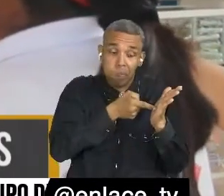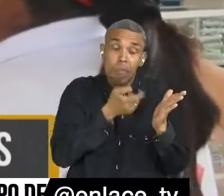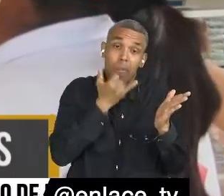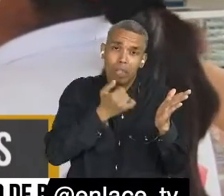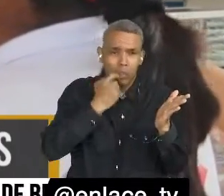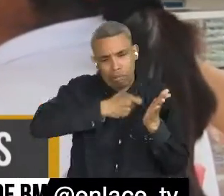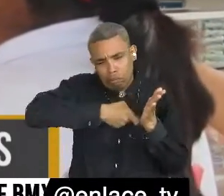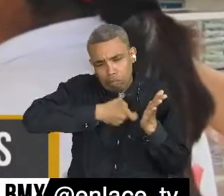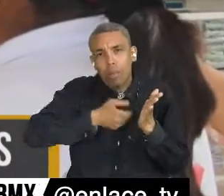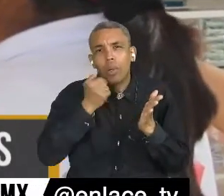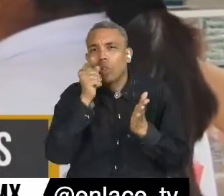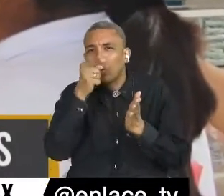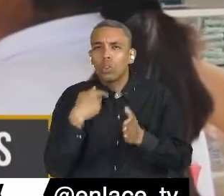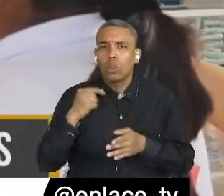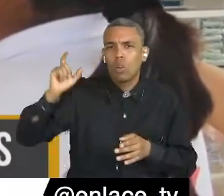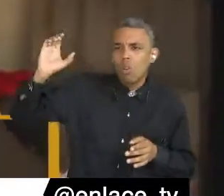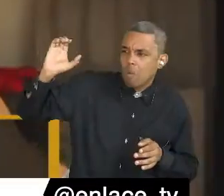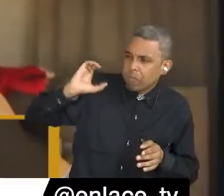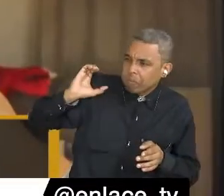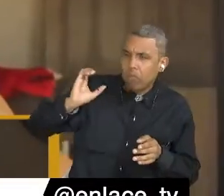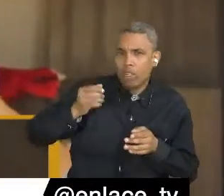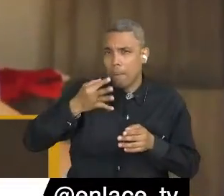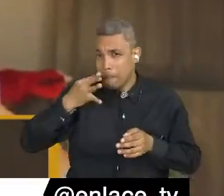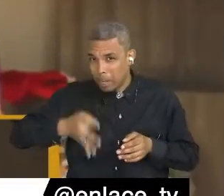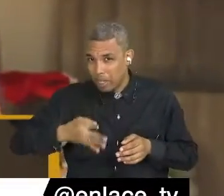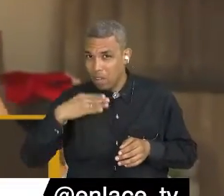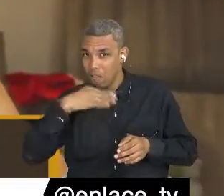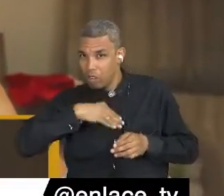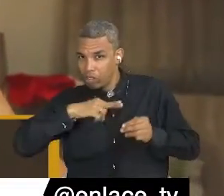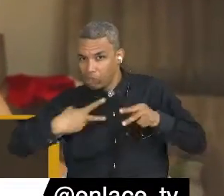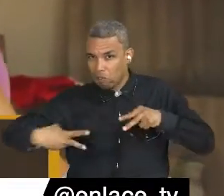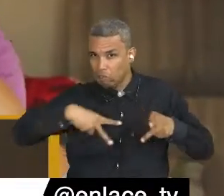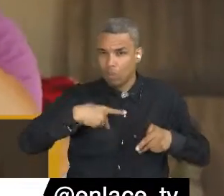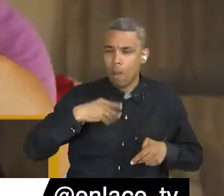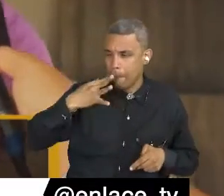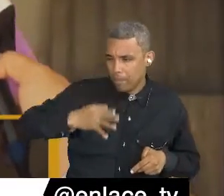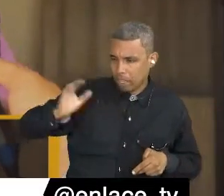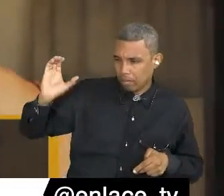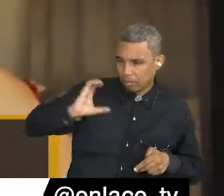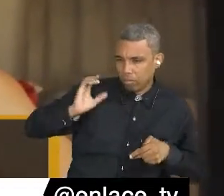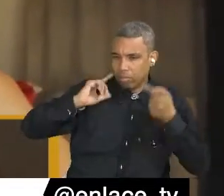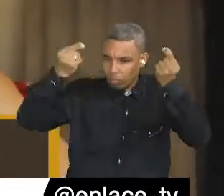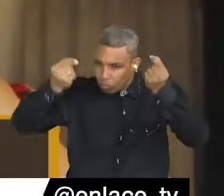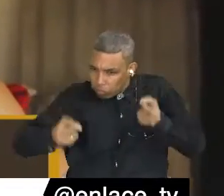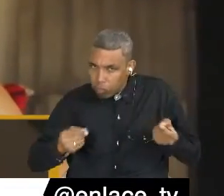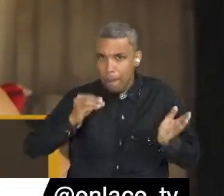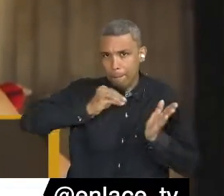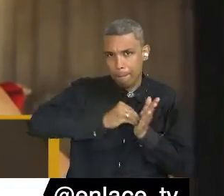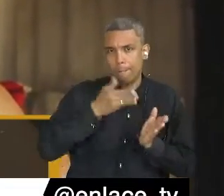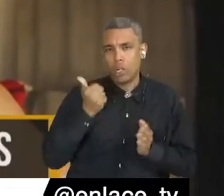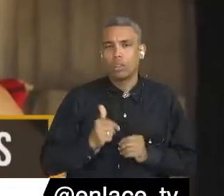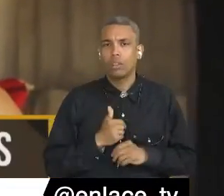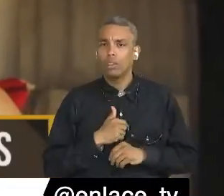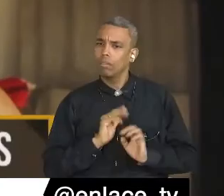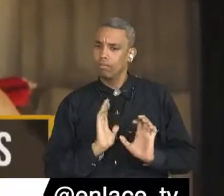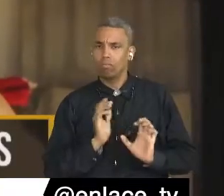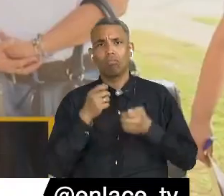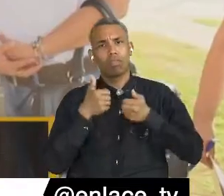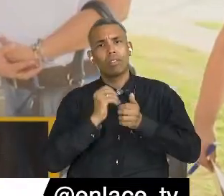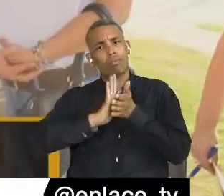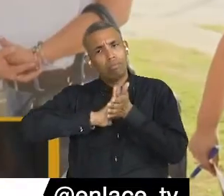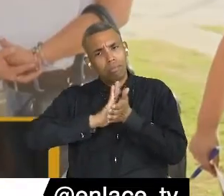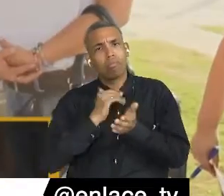sean lo más precisos posibles en sus ingresos. Bueno, para que lo informen a uno con las cosas, con lo que uno tiene que